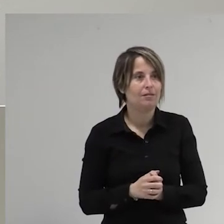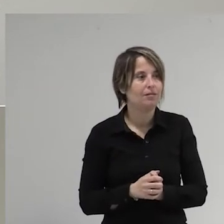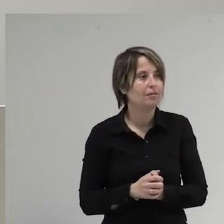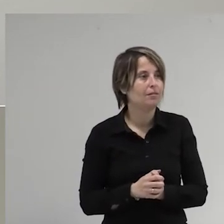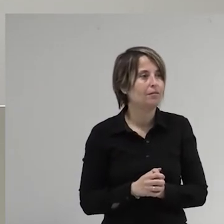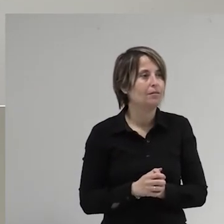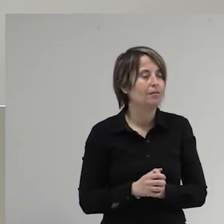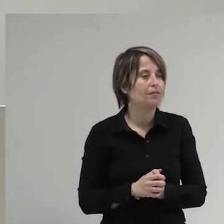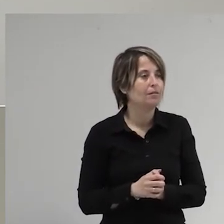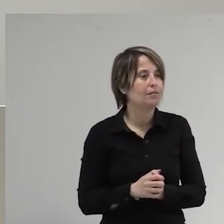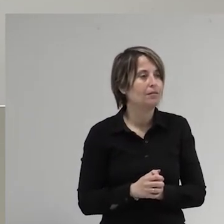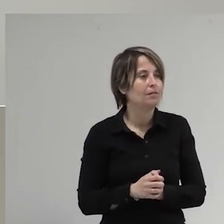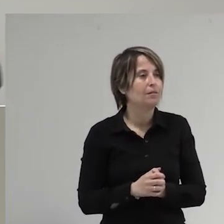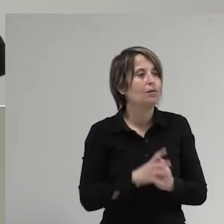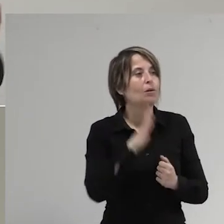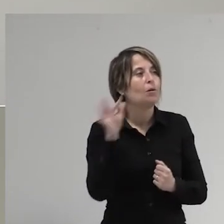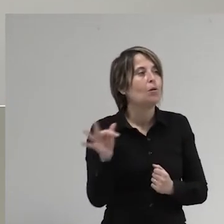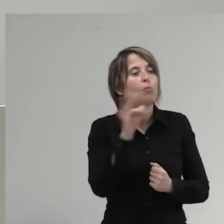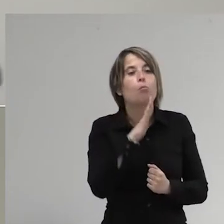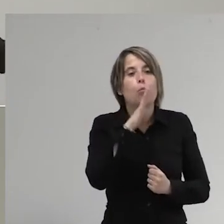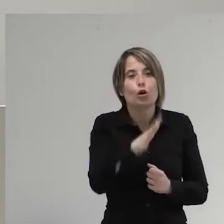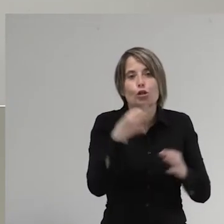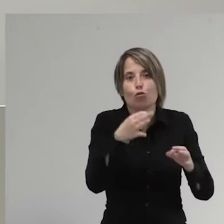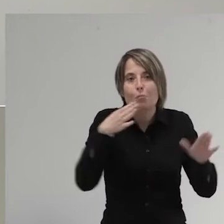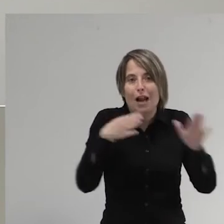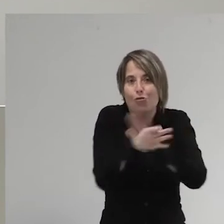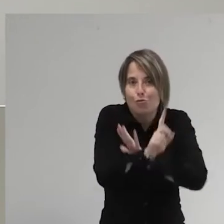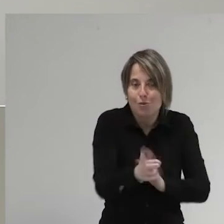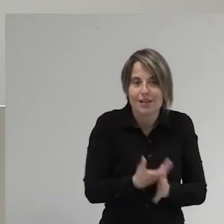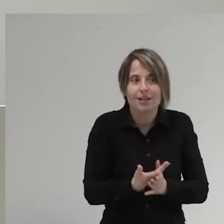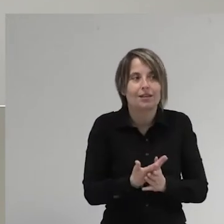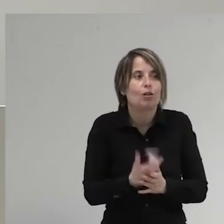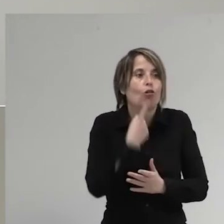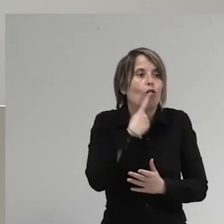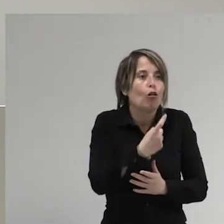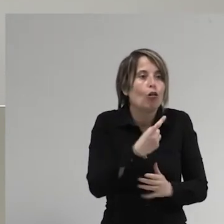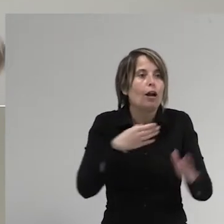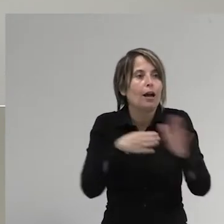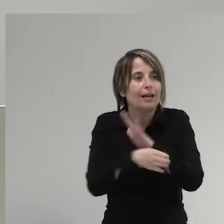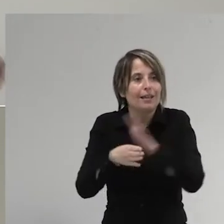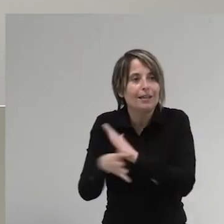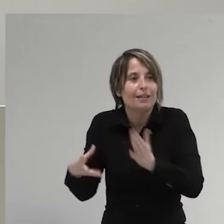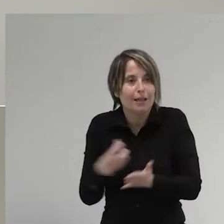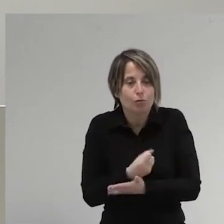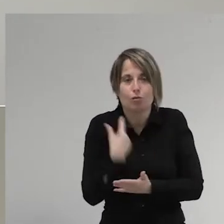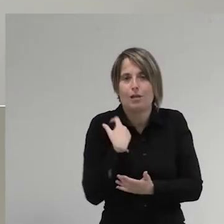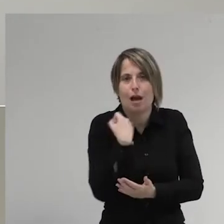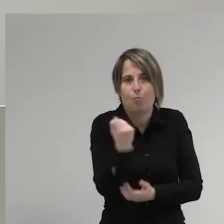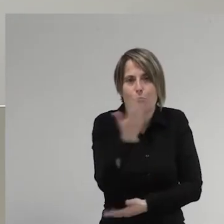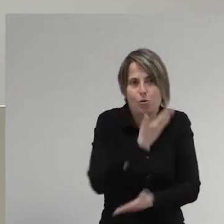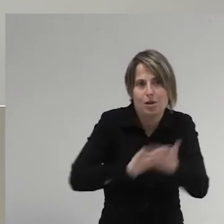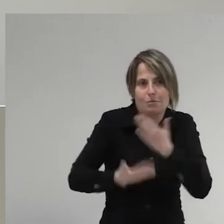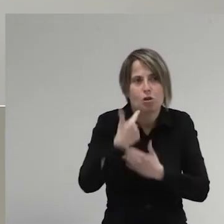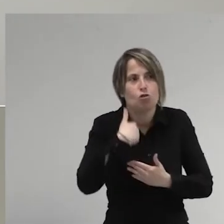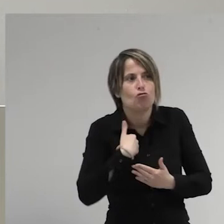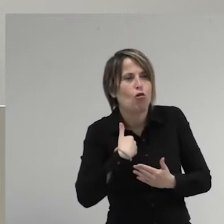quizás, por lo tanto, es normal que no vayan. No, no lo sé. Yo no, o sea, sería maravilloso que todos pudiéramos ir a todo y todos nos apoyásemos, y yo no voy a juzgar a